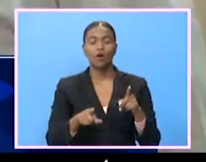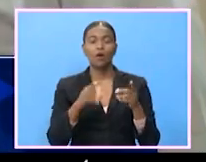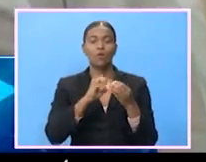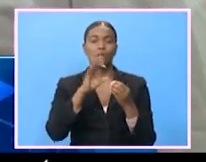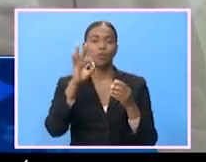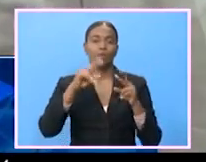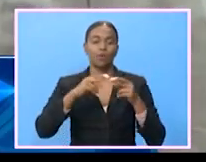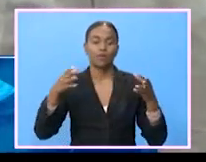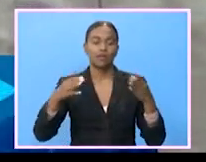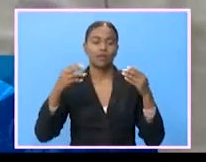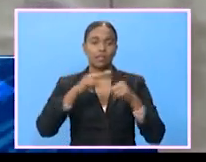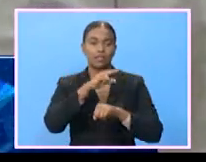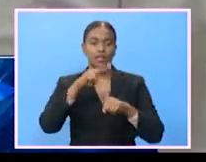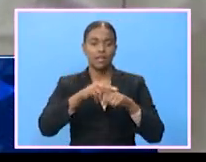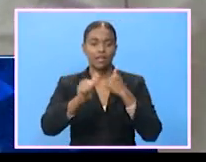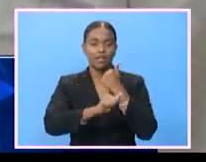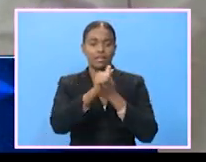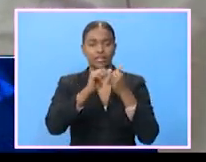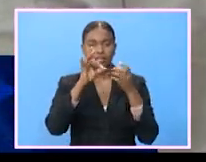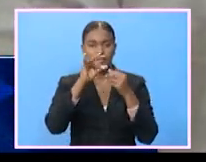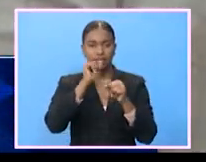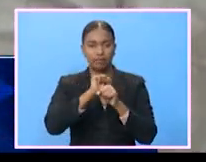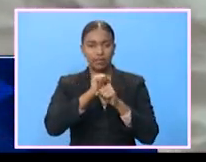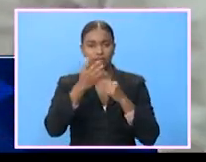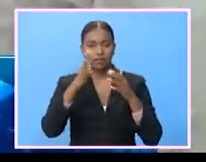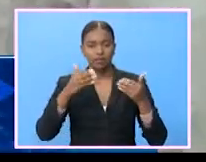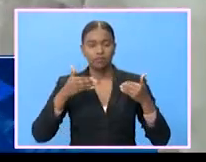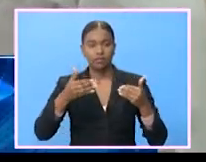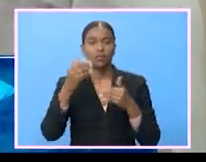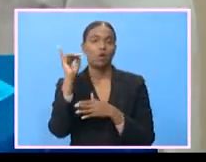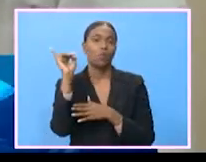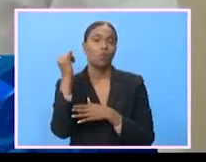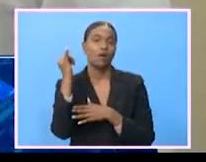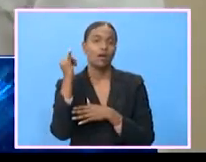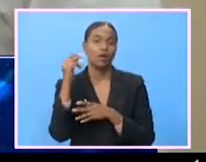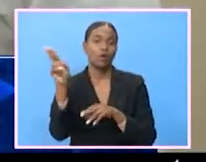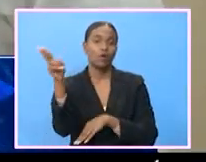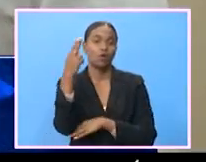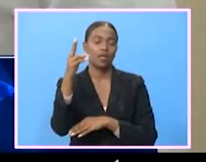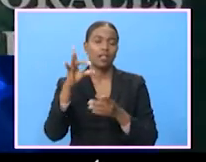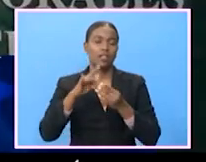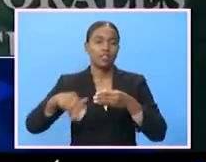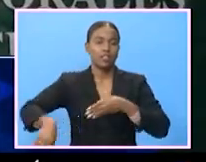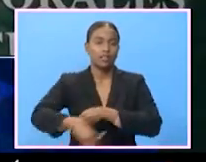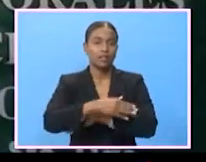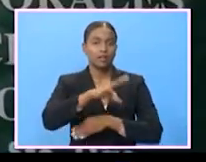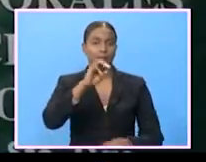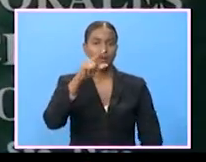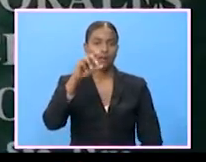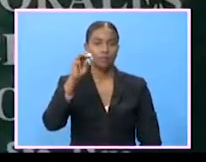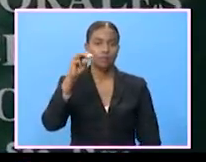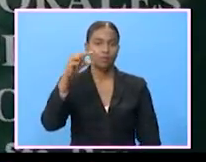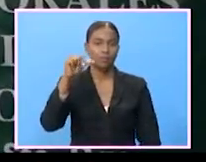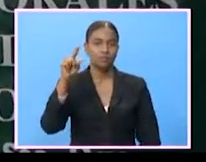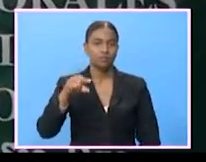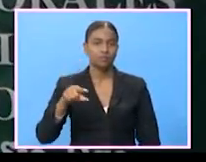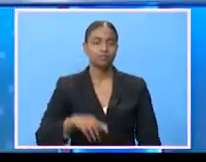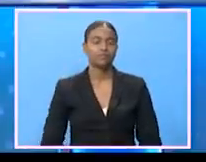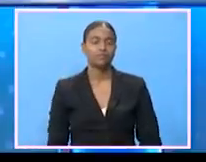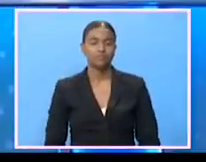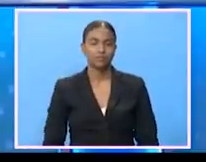noveno Congreso Nacional de Riesgos Laborales que se llevó a cabo este jueves en un hotel de la avenida Máximo Gómez.